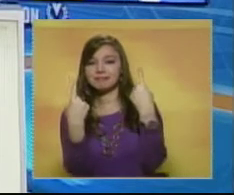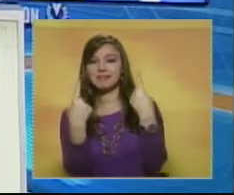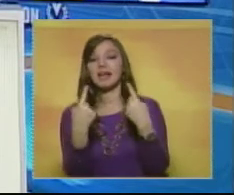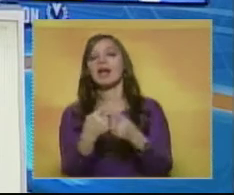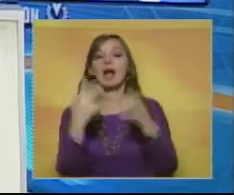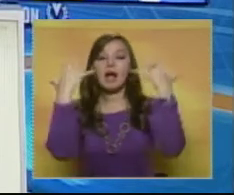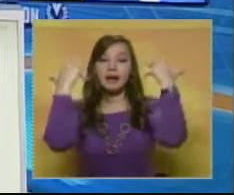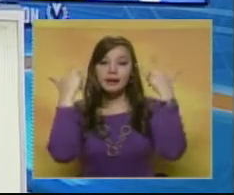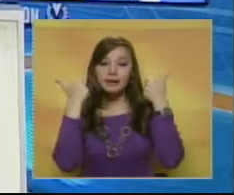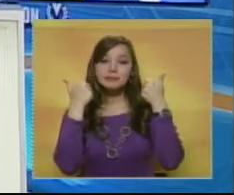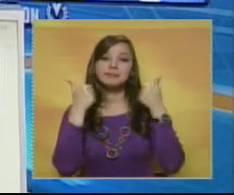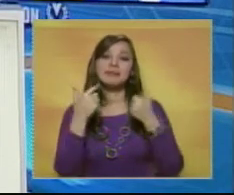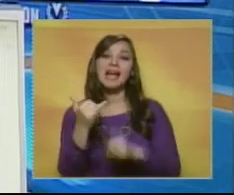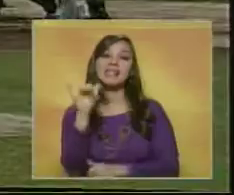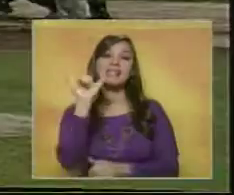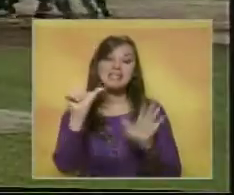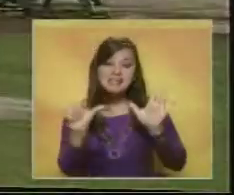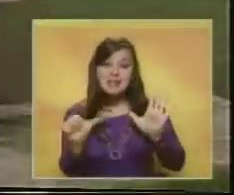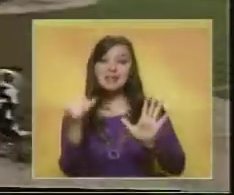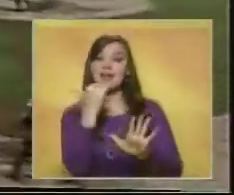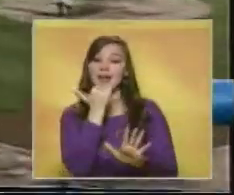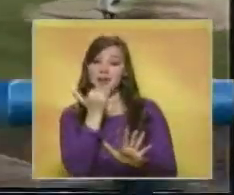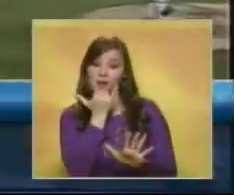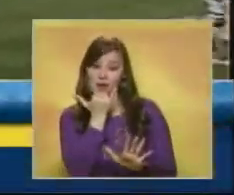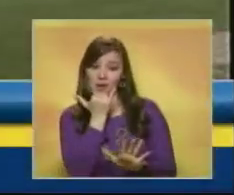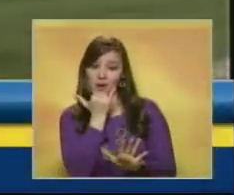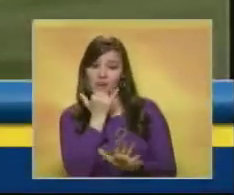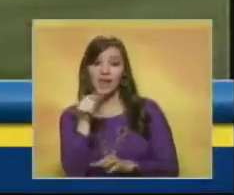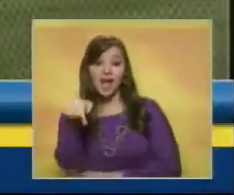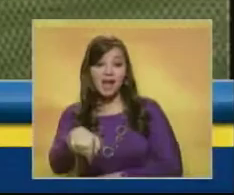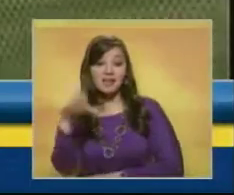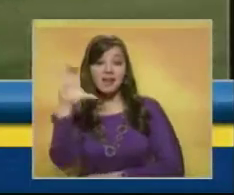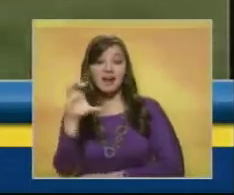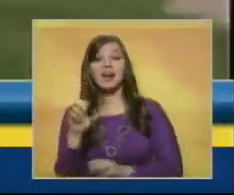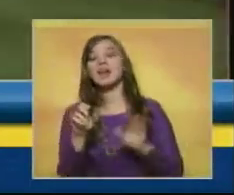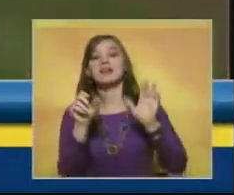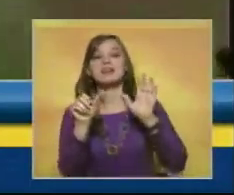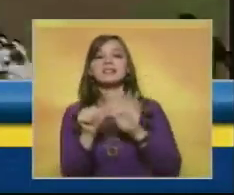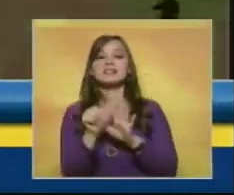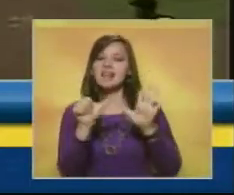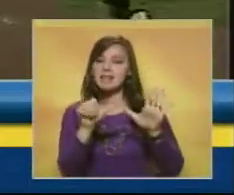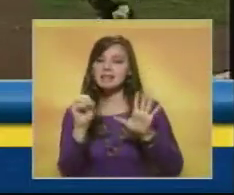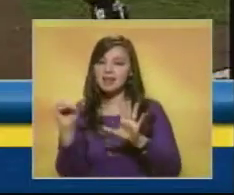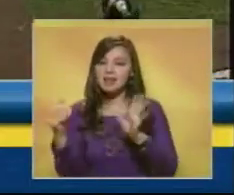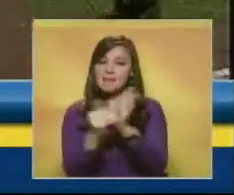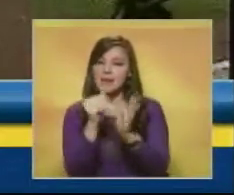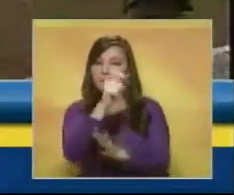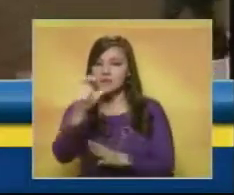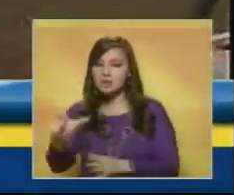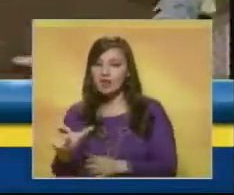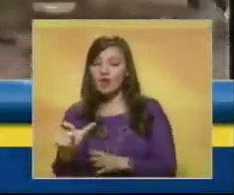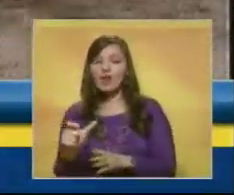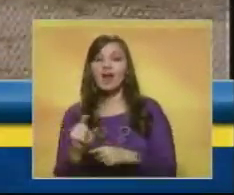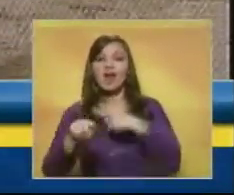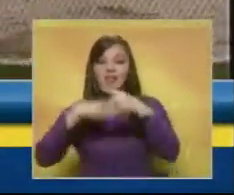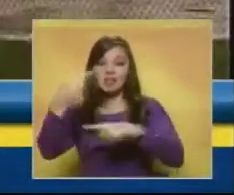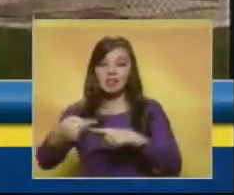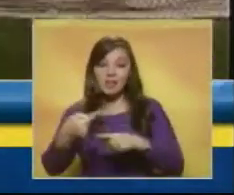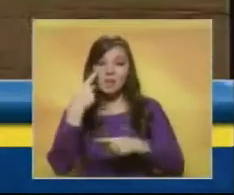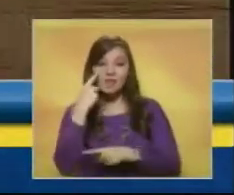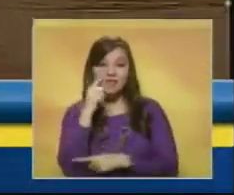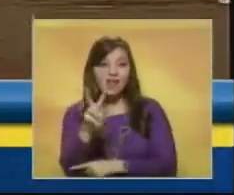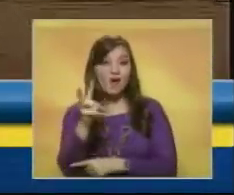hasta 6 errores. El estadio universitario recibió a 20.667 personas que vieron a Magallanes picar adelante la pizarra en el segundo